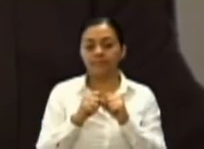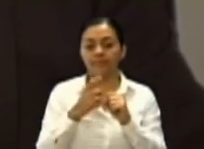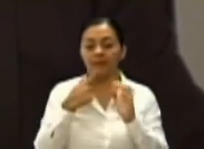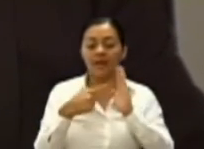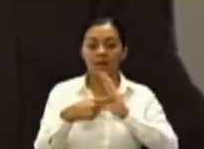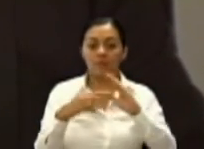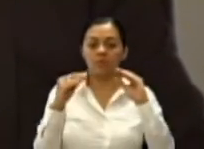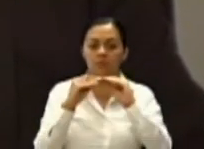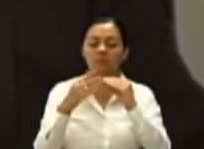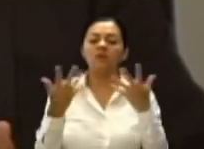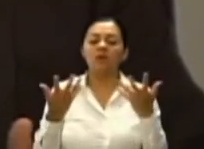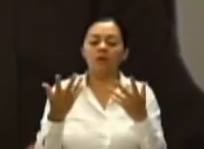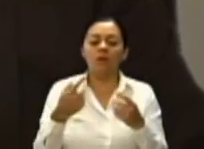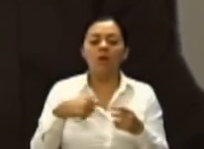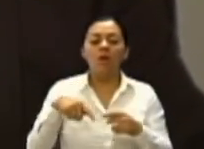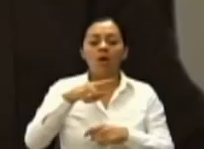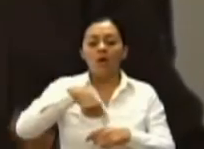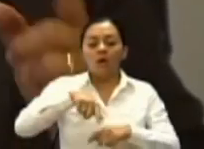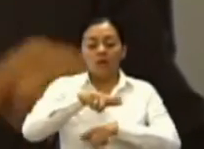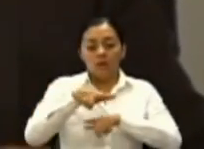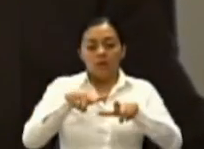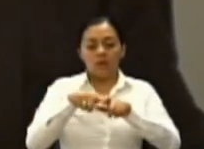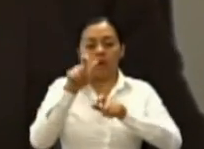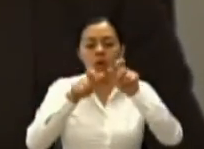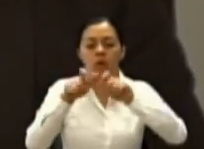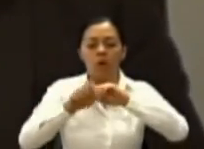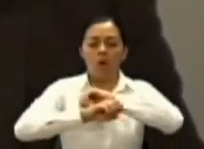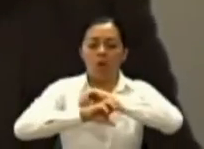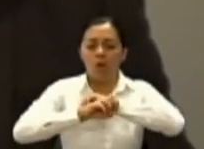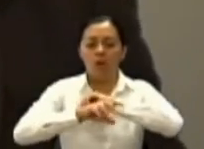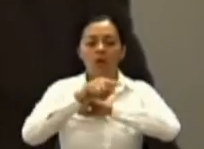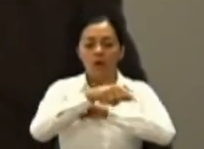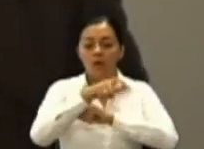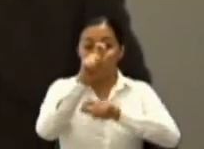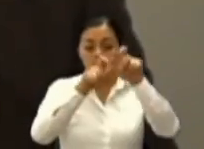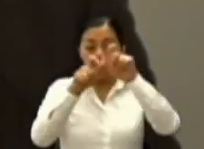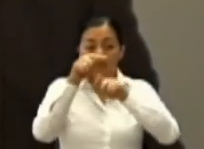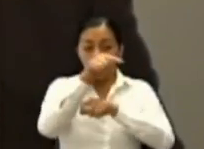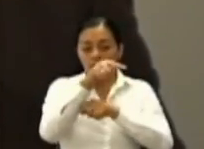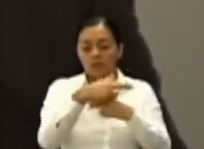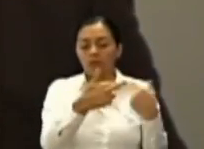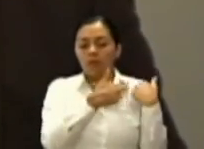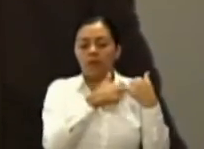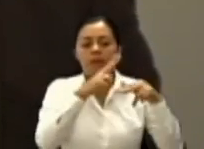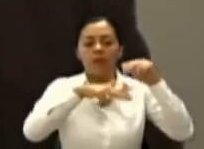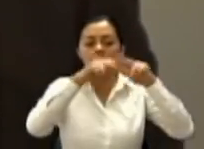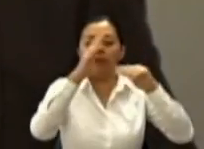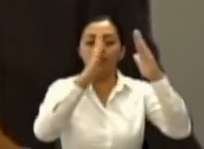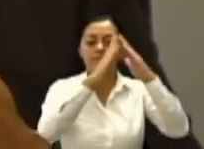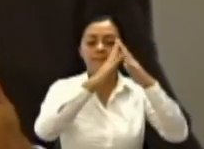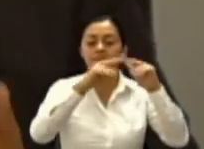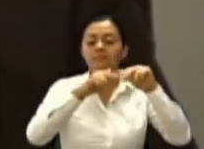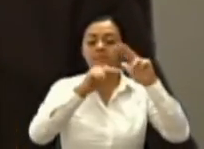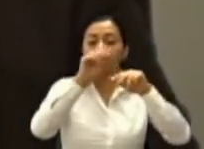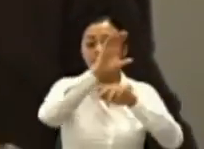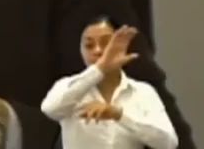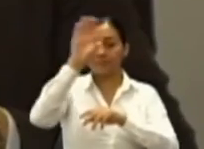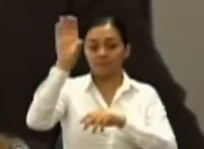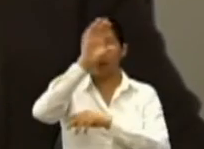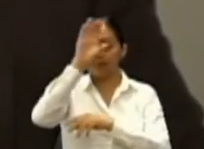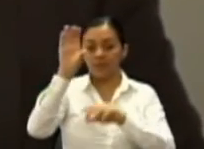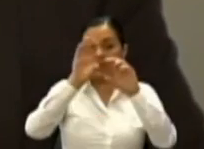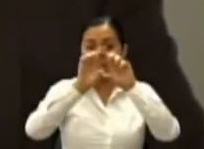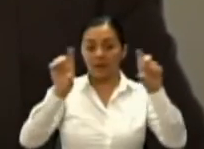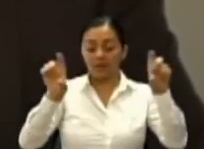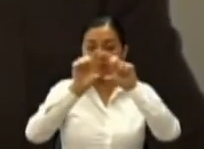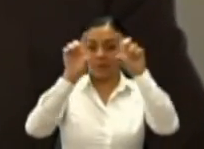también de lo que hace el sector promotor que confíe en el país incluso aquí hay capitales españoles nos hemos ayudado mucho con crédito al promotor de